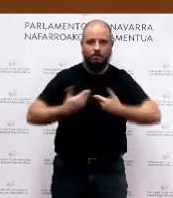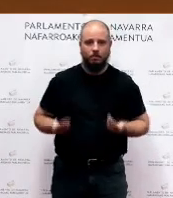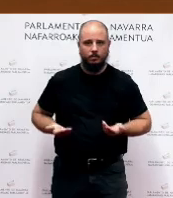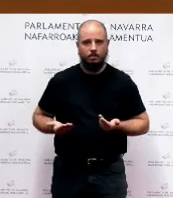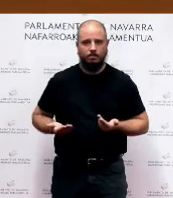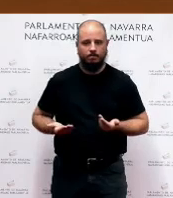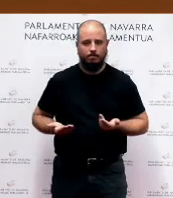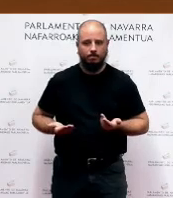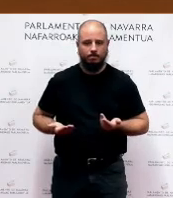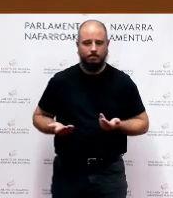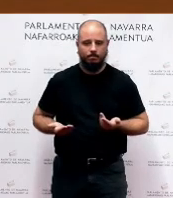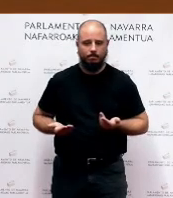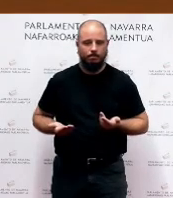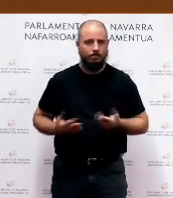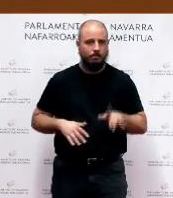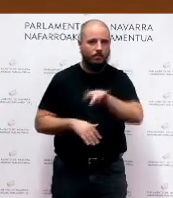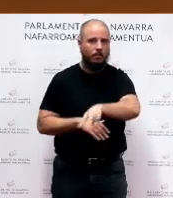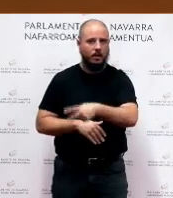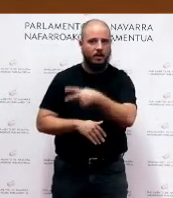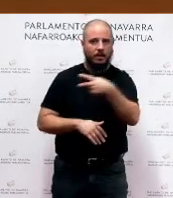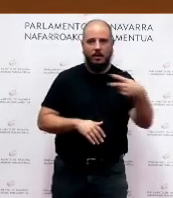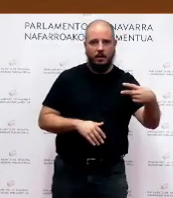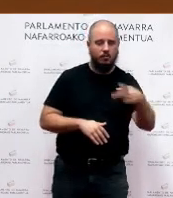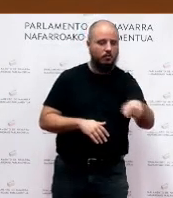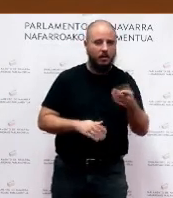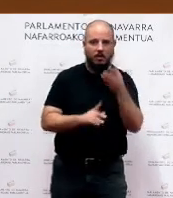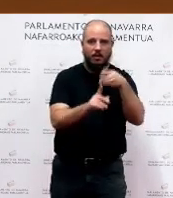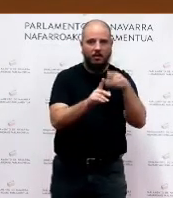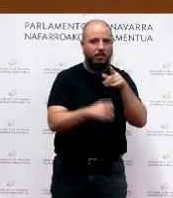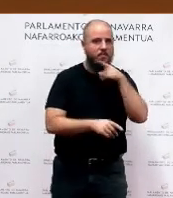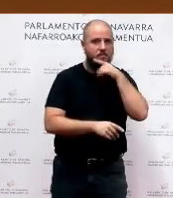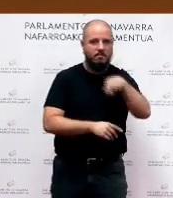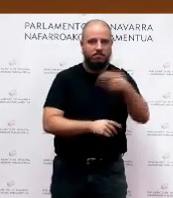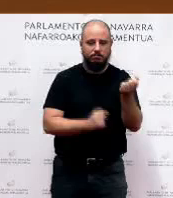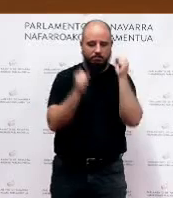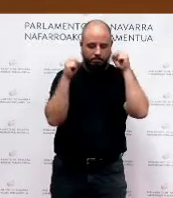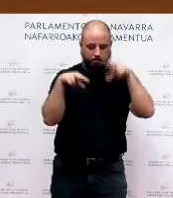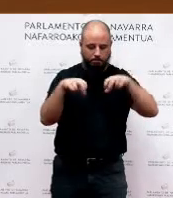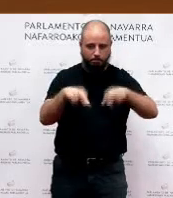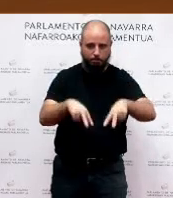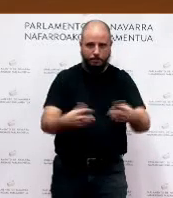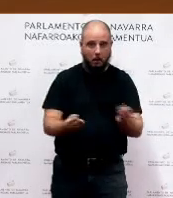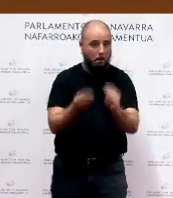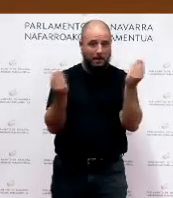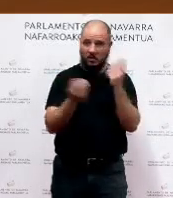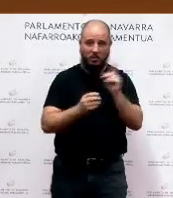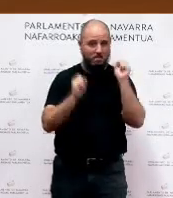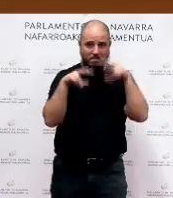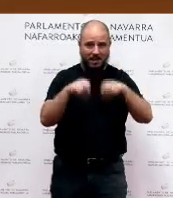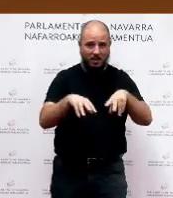estamos provocando es que la situación, en lugar de mejorar, empeore para miles de familias, especialmente los jóvenes.